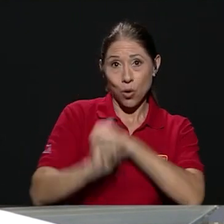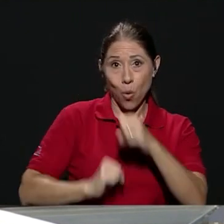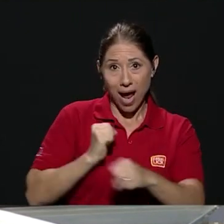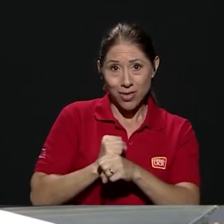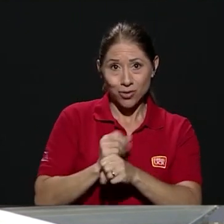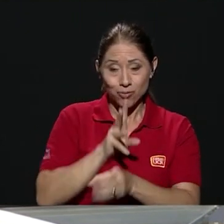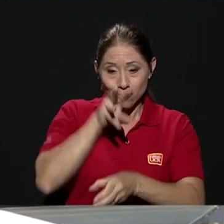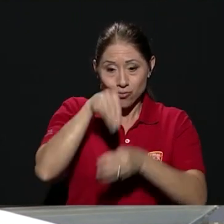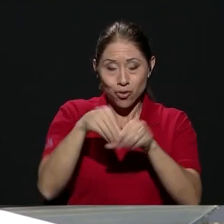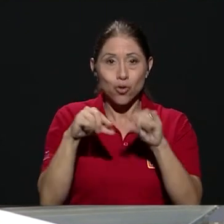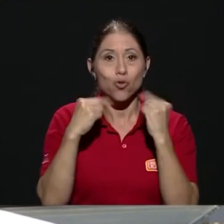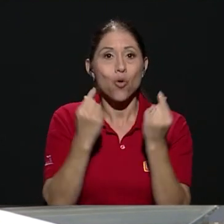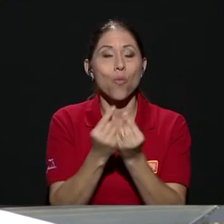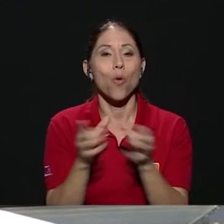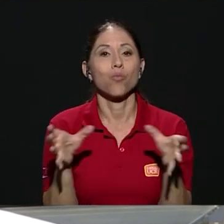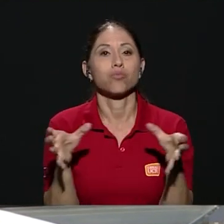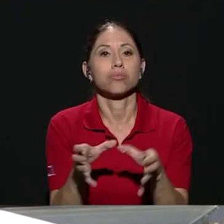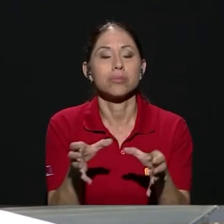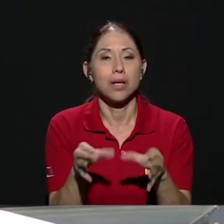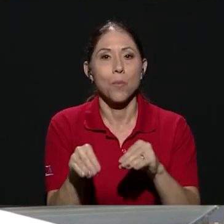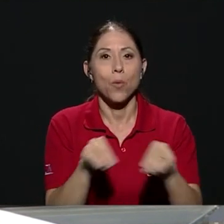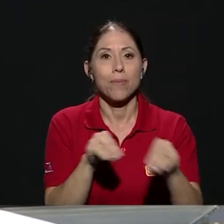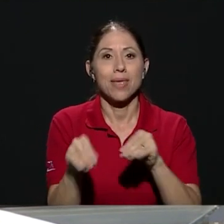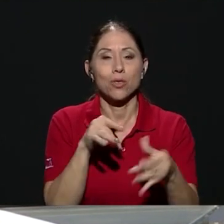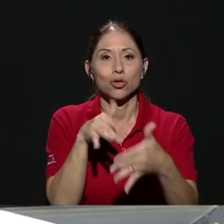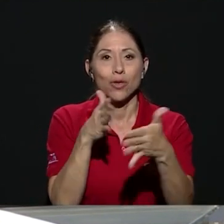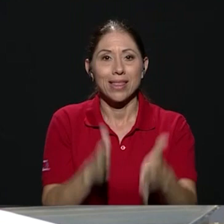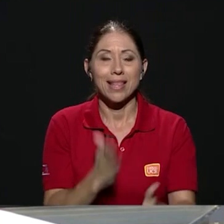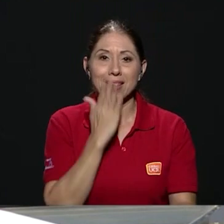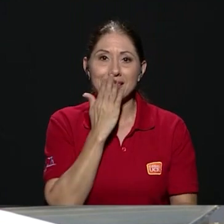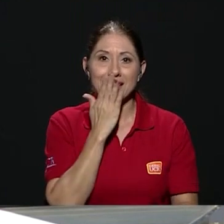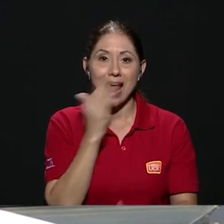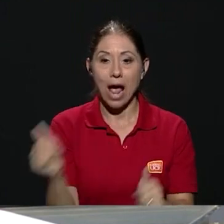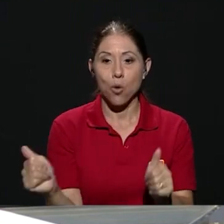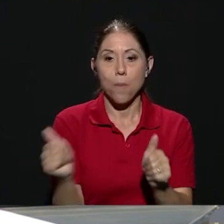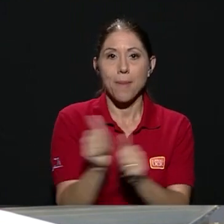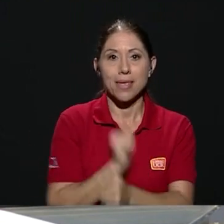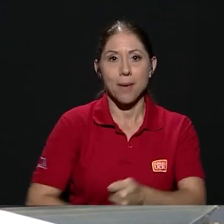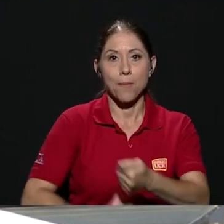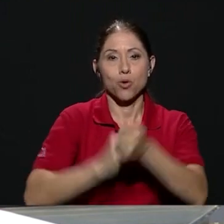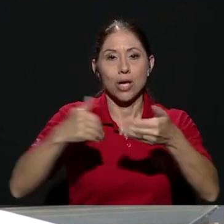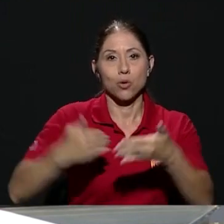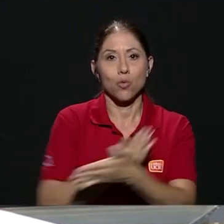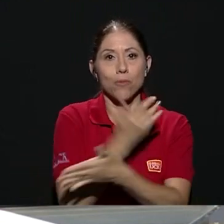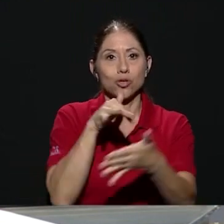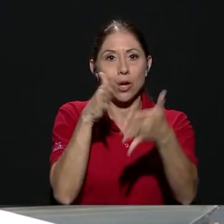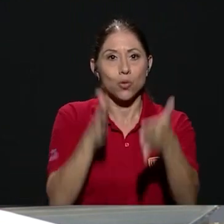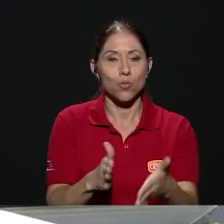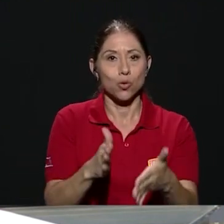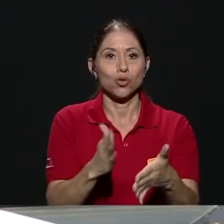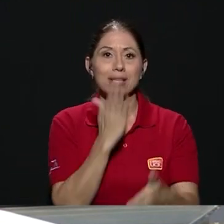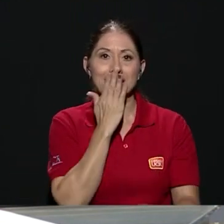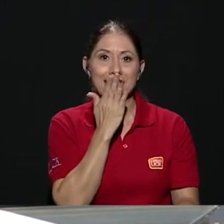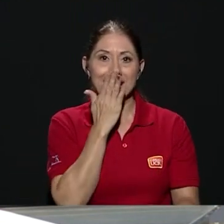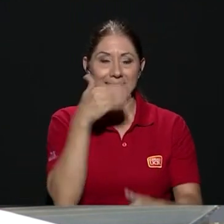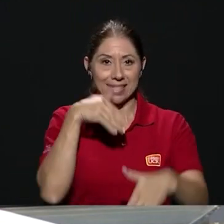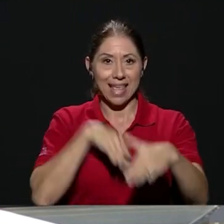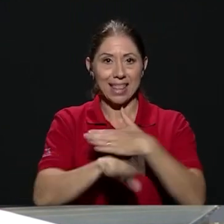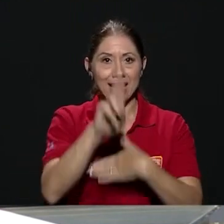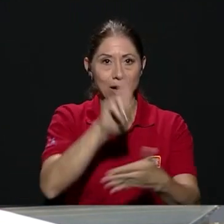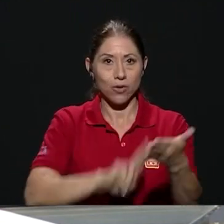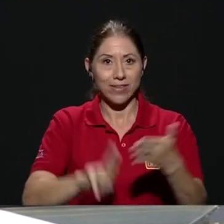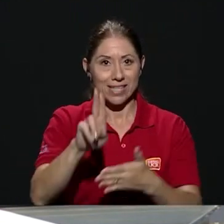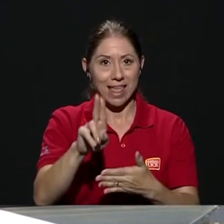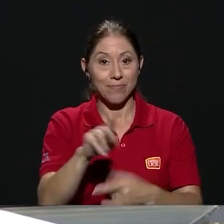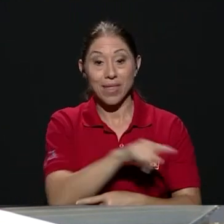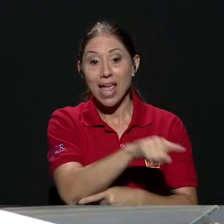ese momento es parte del grupo de movimiento estudiantil indígena que acompaña y apoya a los nuevos alumnos de territorios indígenas que ingresan a la